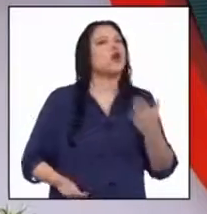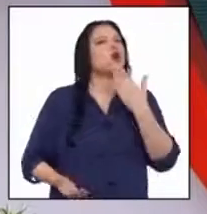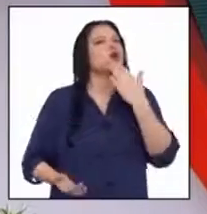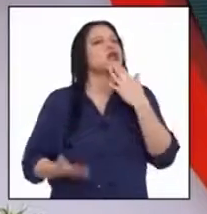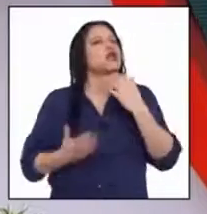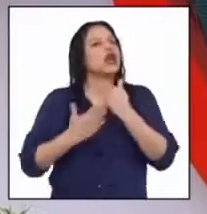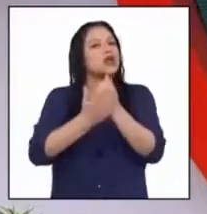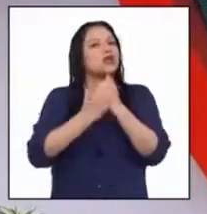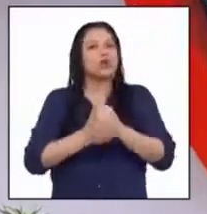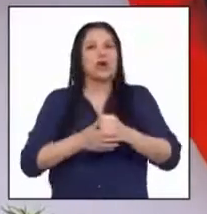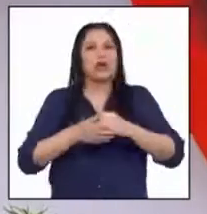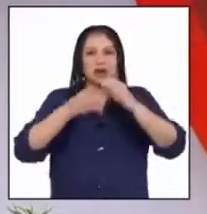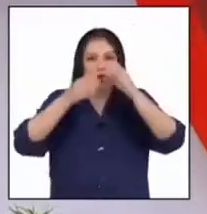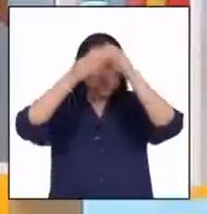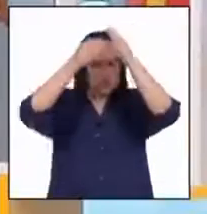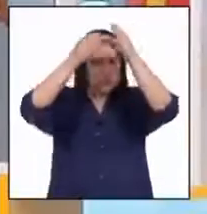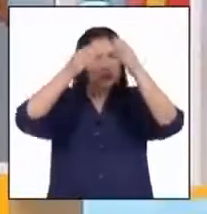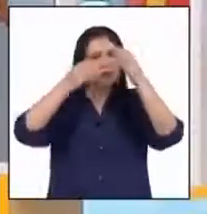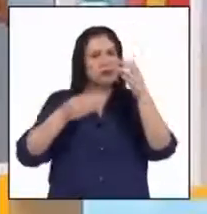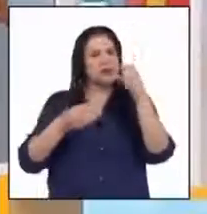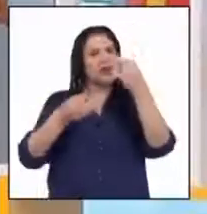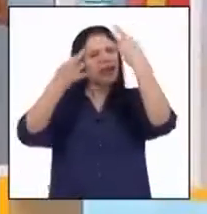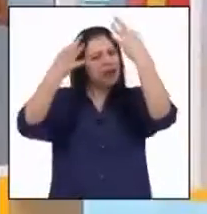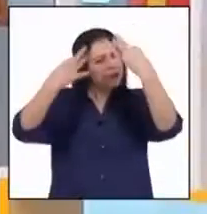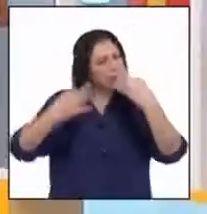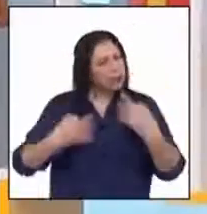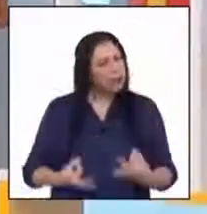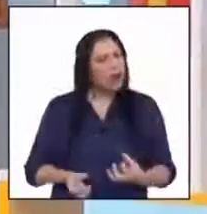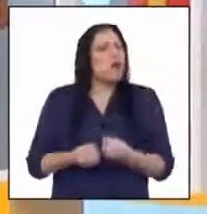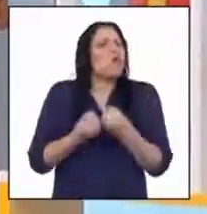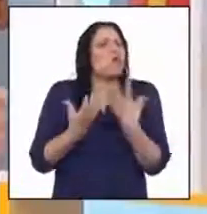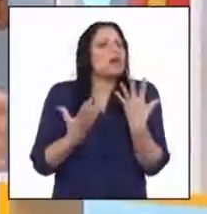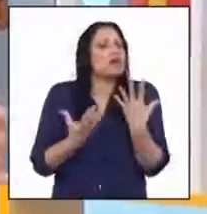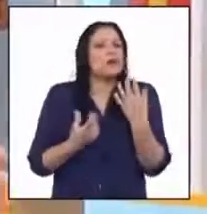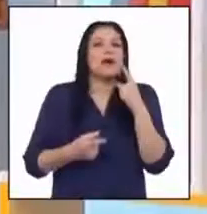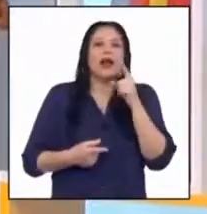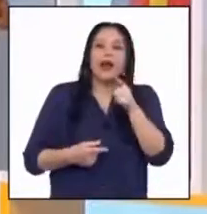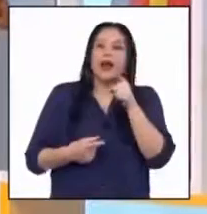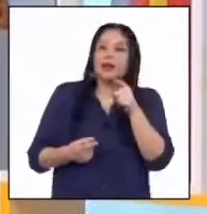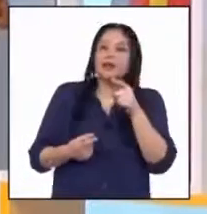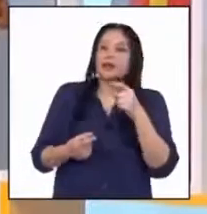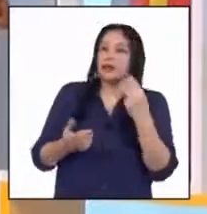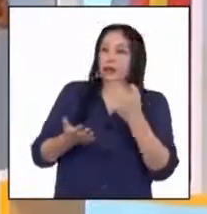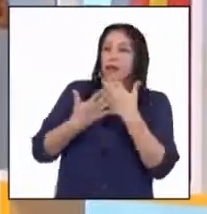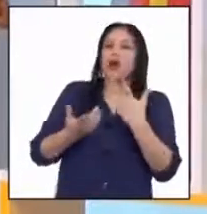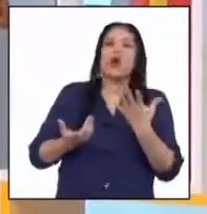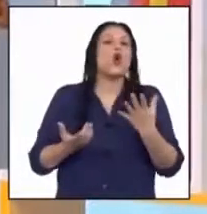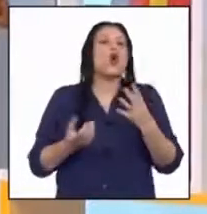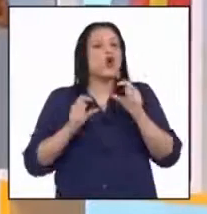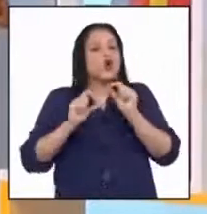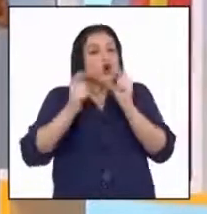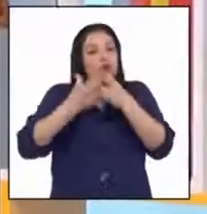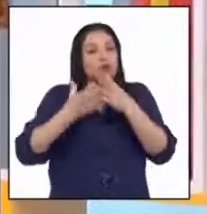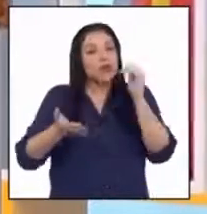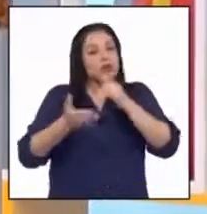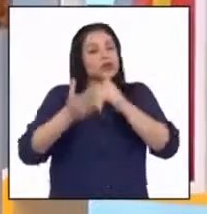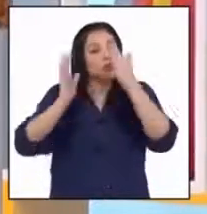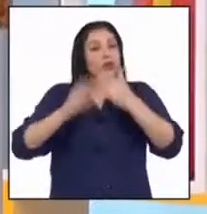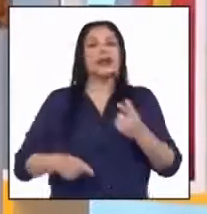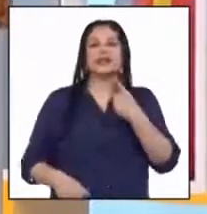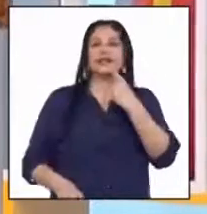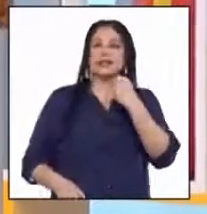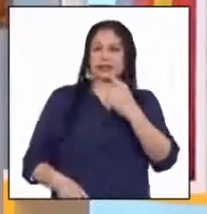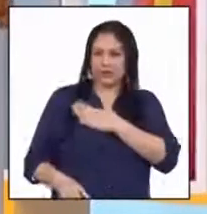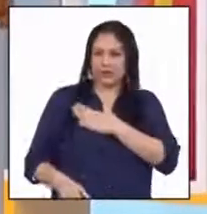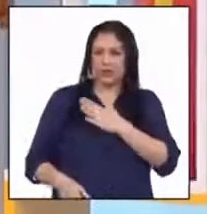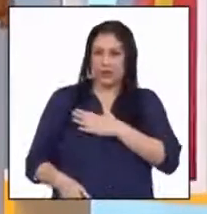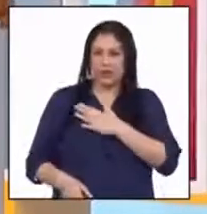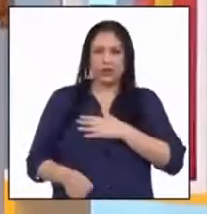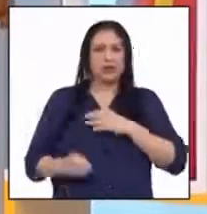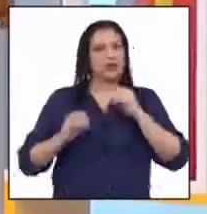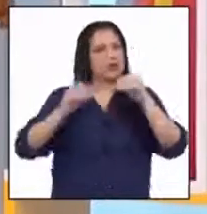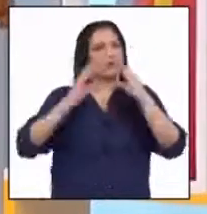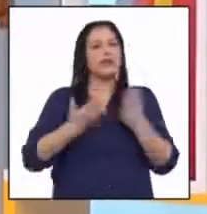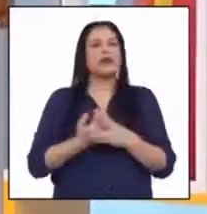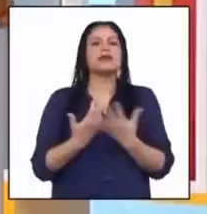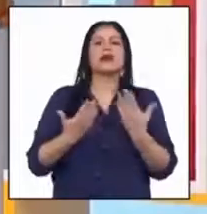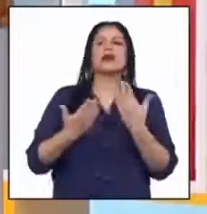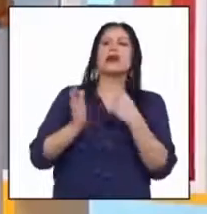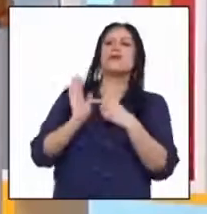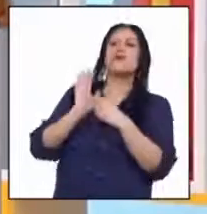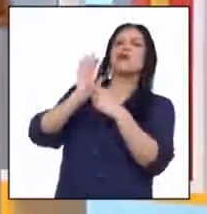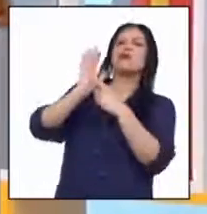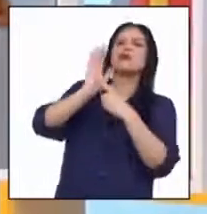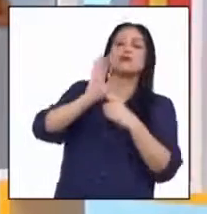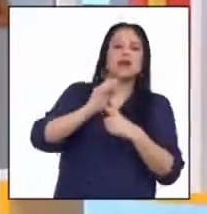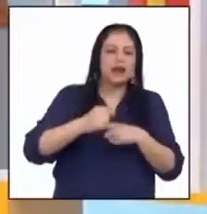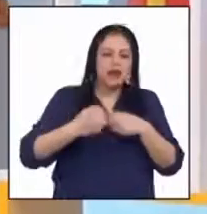de conocimientos estadísticos. Para esta situación, un grupo de estudiantes de quinto de secundaria aplicaron el muestreo